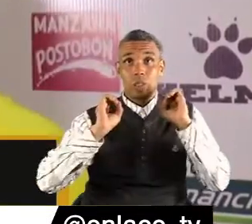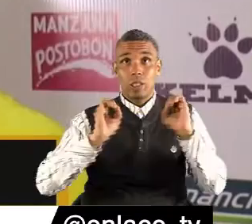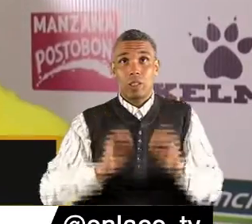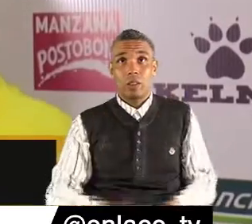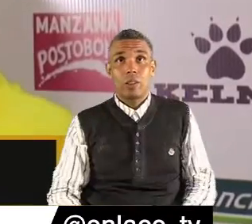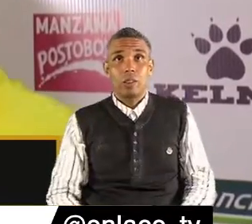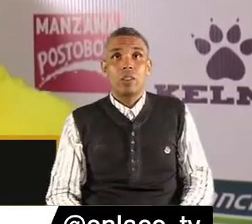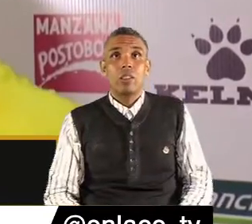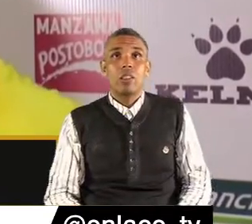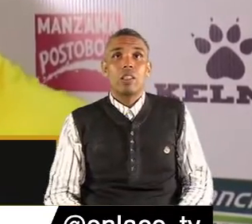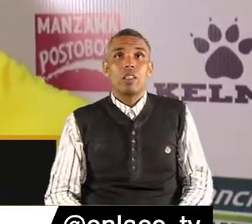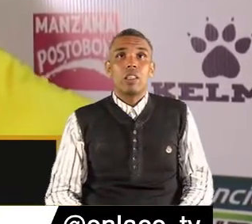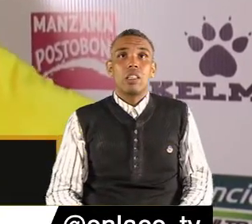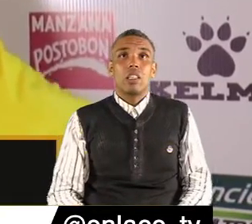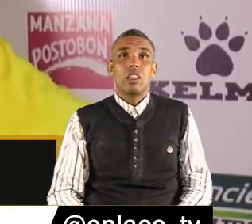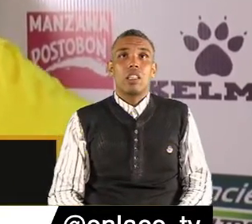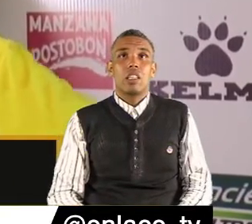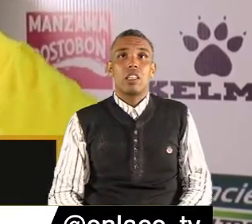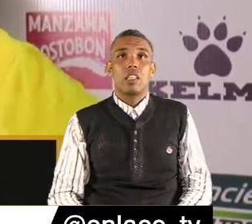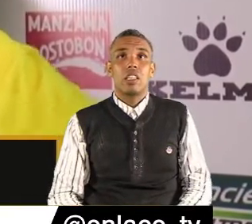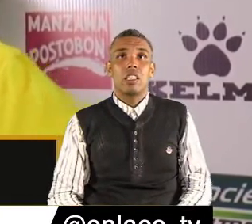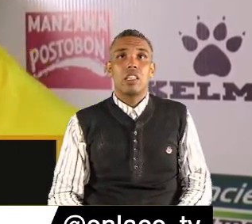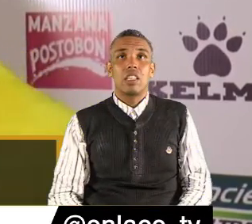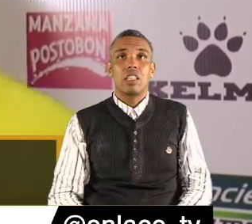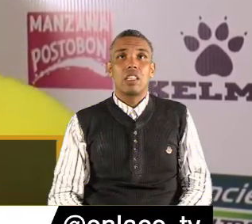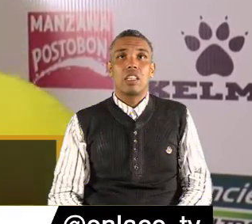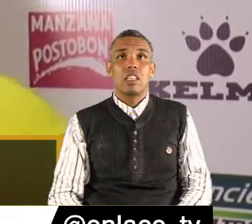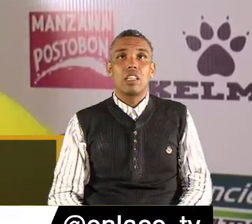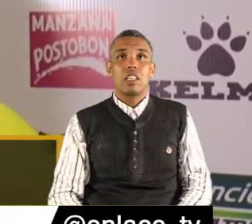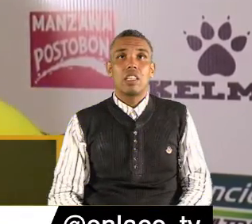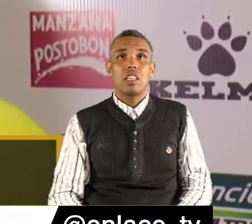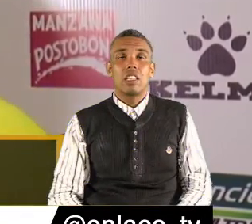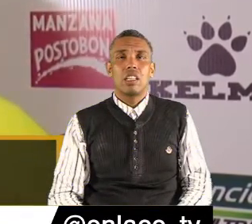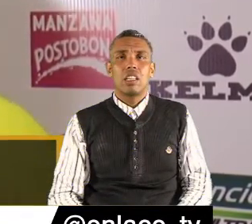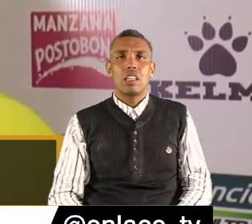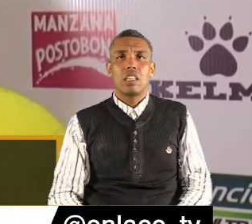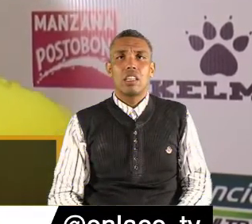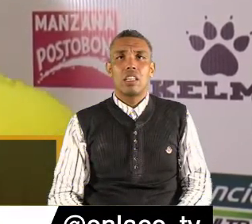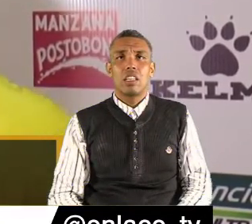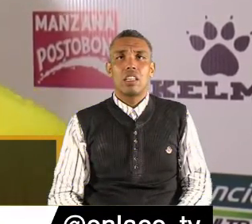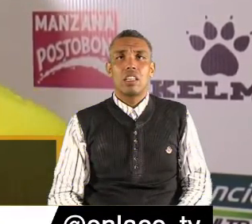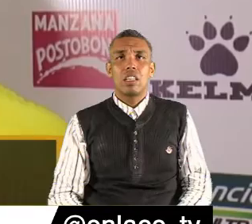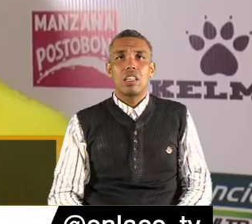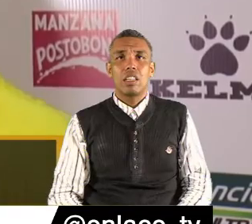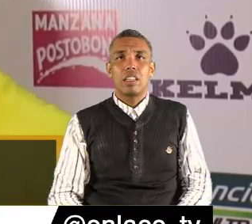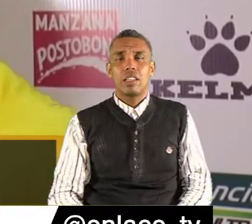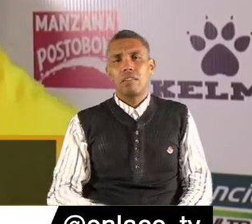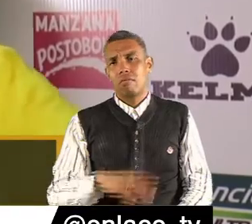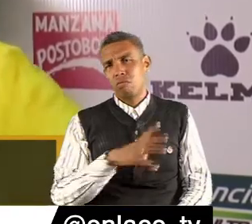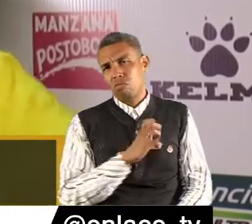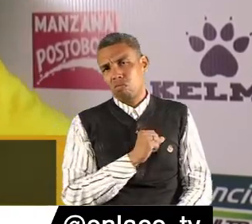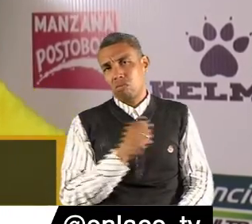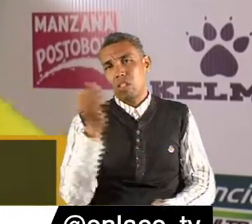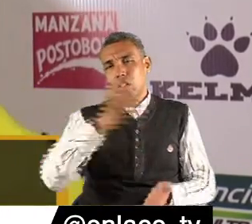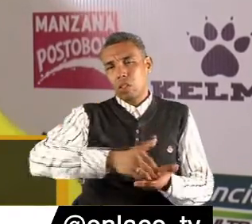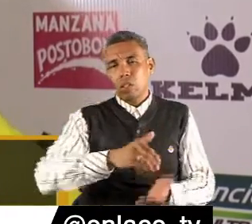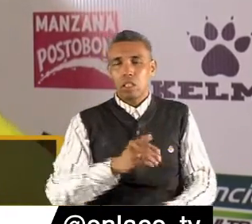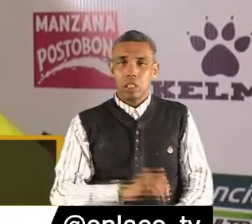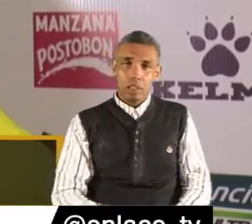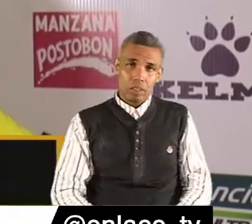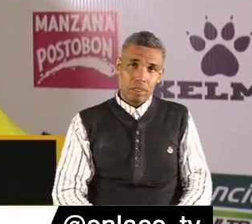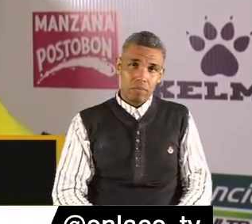porque realmente hoy hemos perdido nuevamente y es un poco aburrido eso.